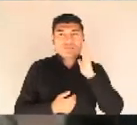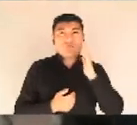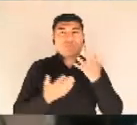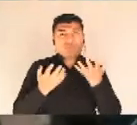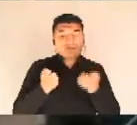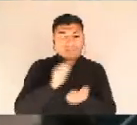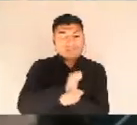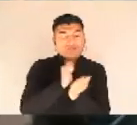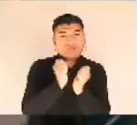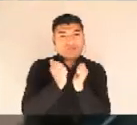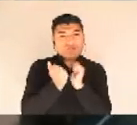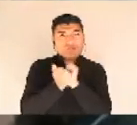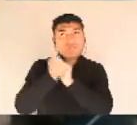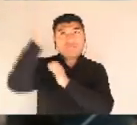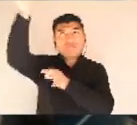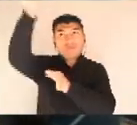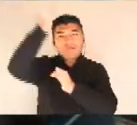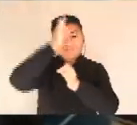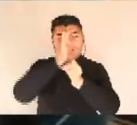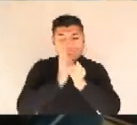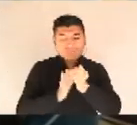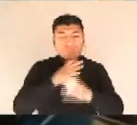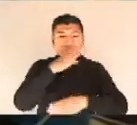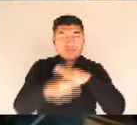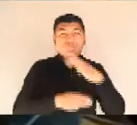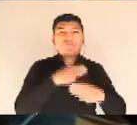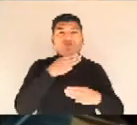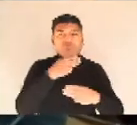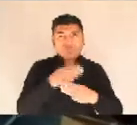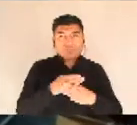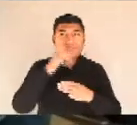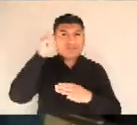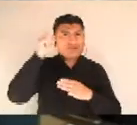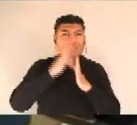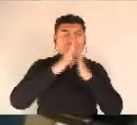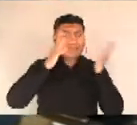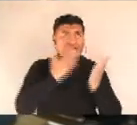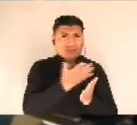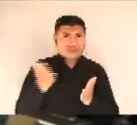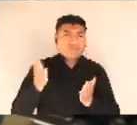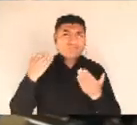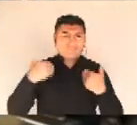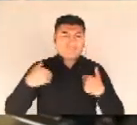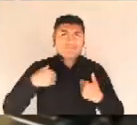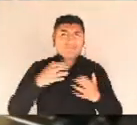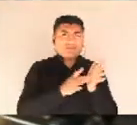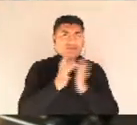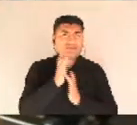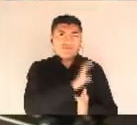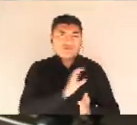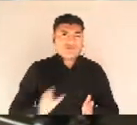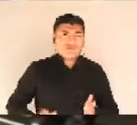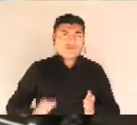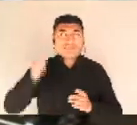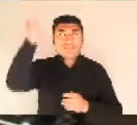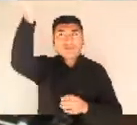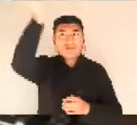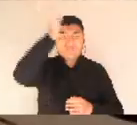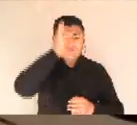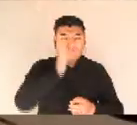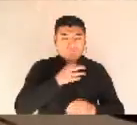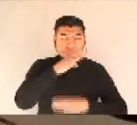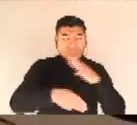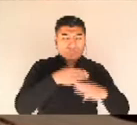hombre por nosotros yo siendo rico dice jesucristo se hizo pobre por